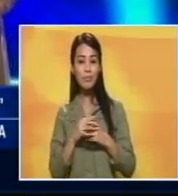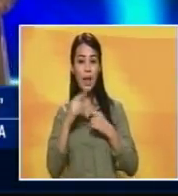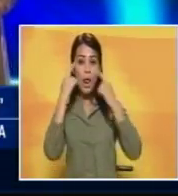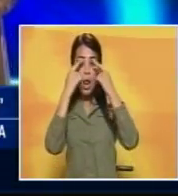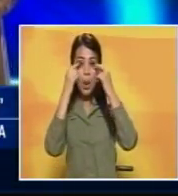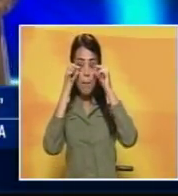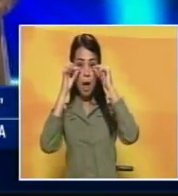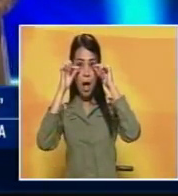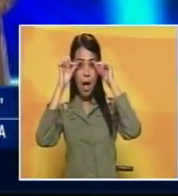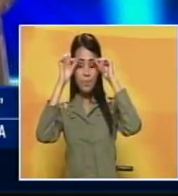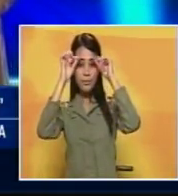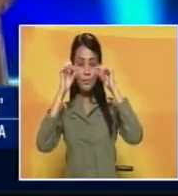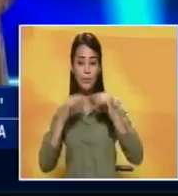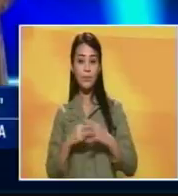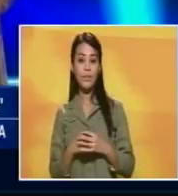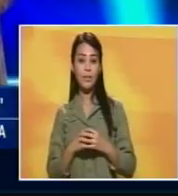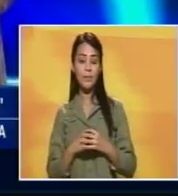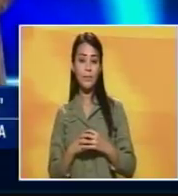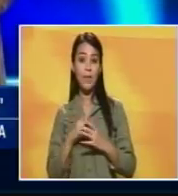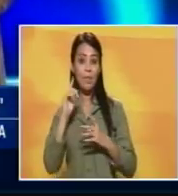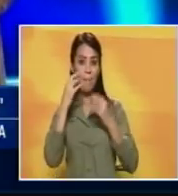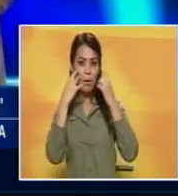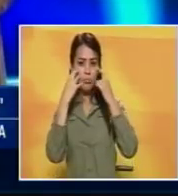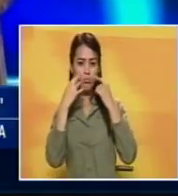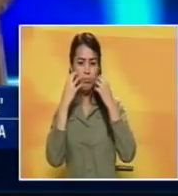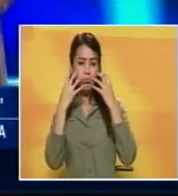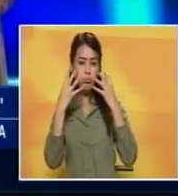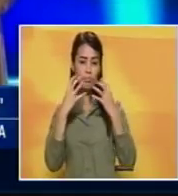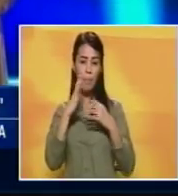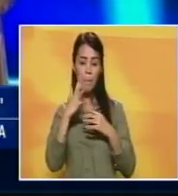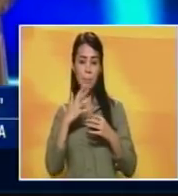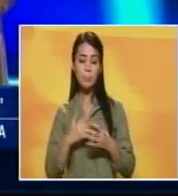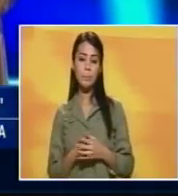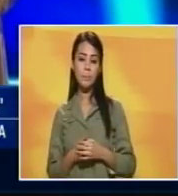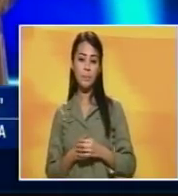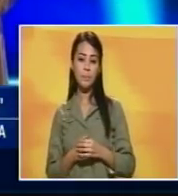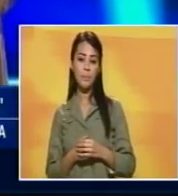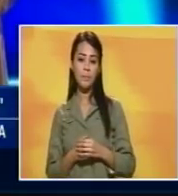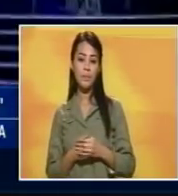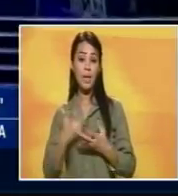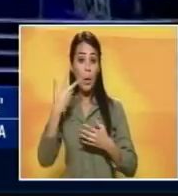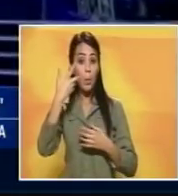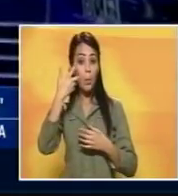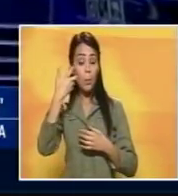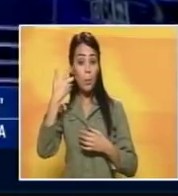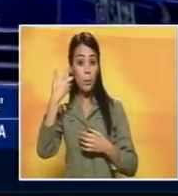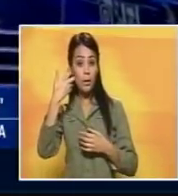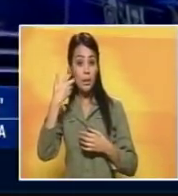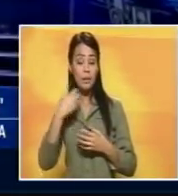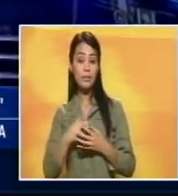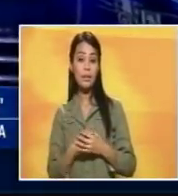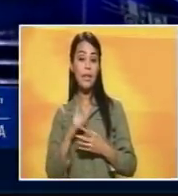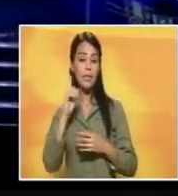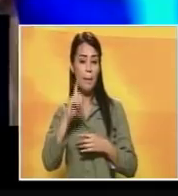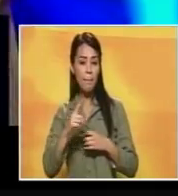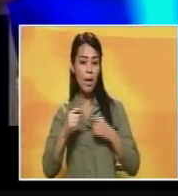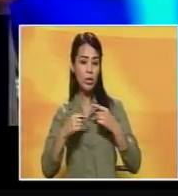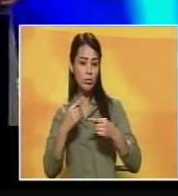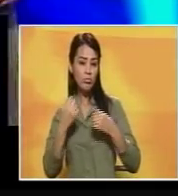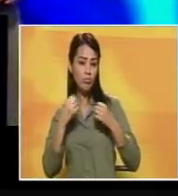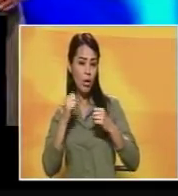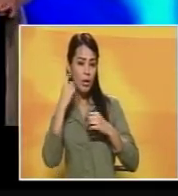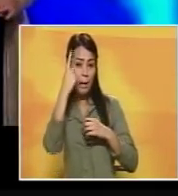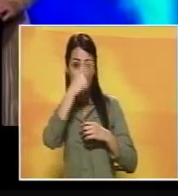párpados levantados al igual que sus pómulos. Comentarios apuntan a que probablemente ha recurrido a la cirugía estética o a tratamientos que cambiaron